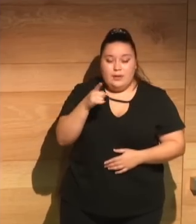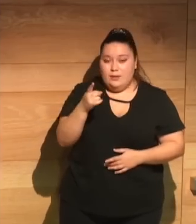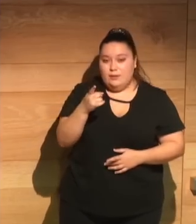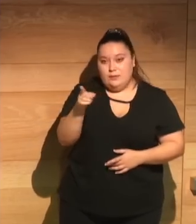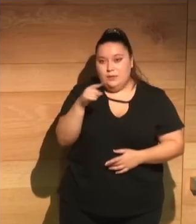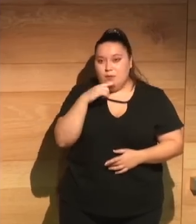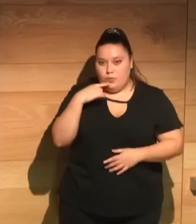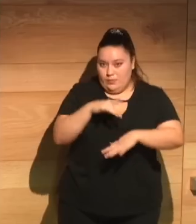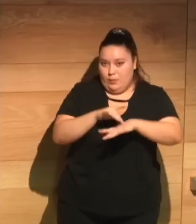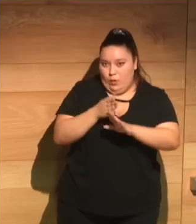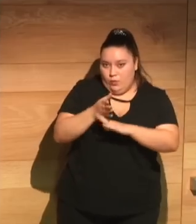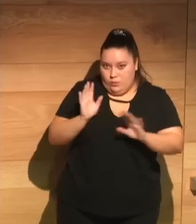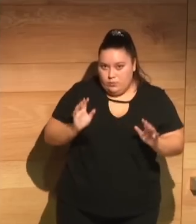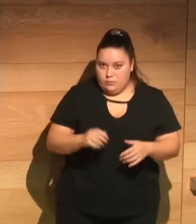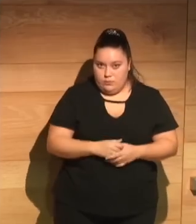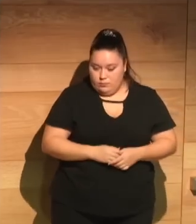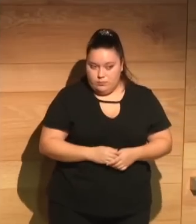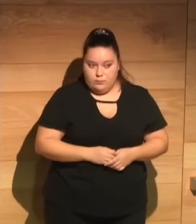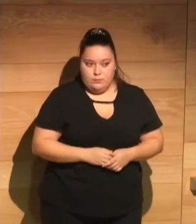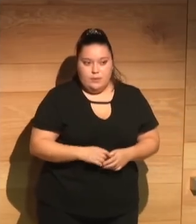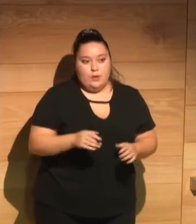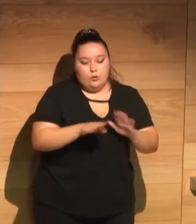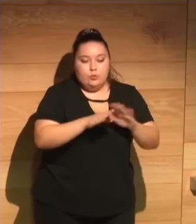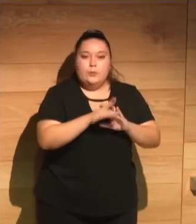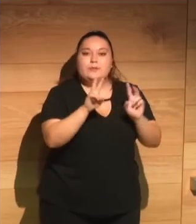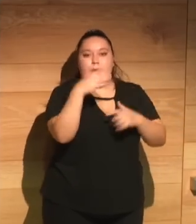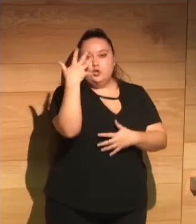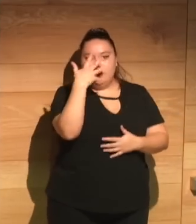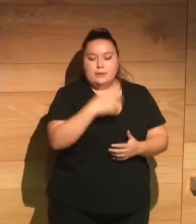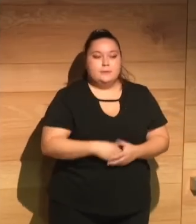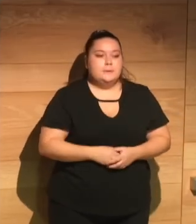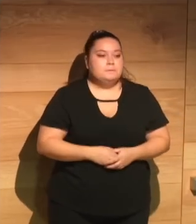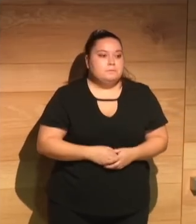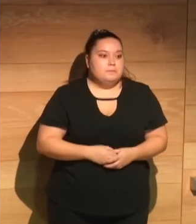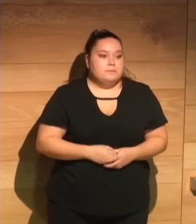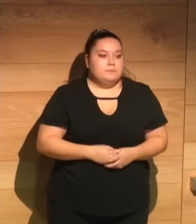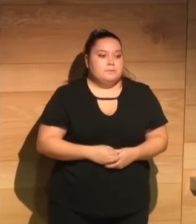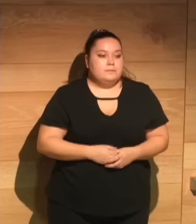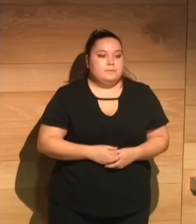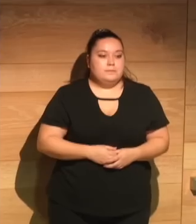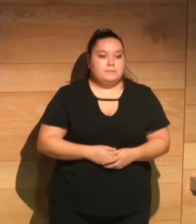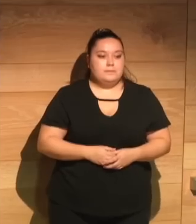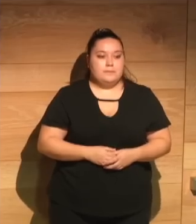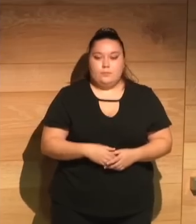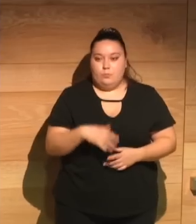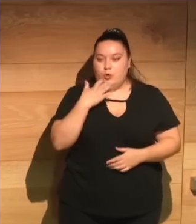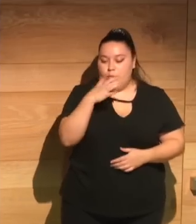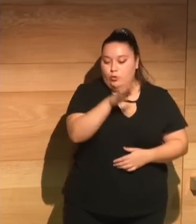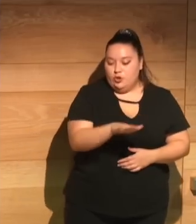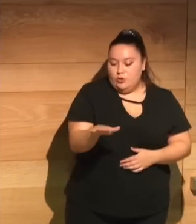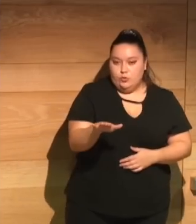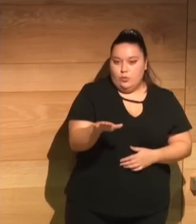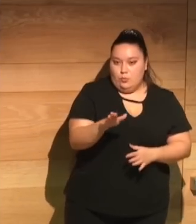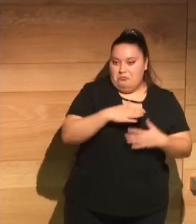y no es coña. No, no, vaya. Sí. Sigamos. Entonces, con las sombras. Vamos porque, con las sombras. Claro, una cosa es hablar del principio básico. Cualquier niño con un